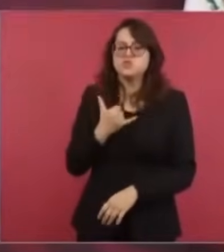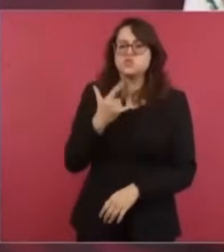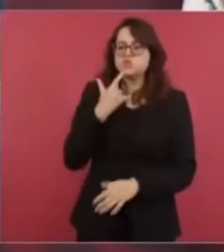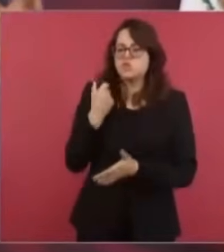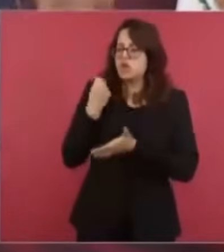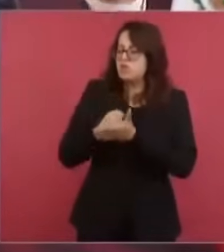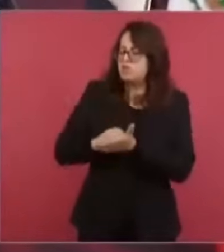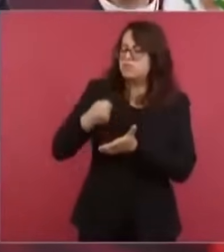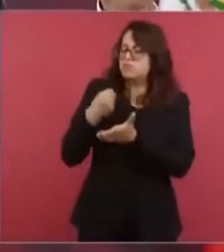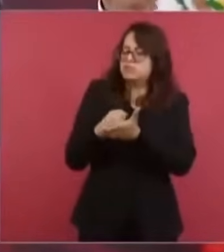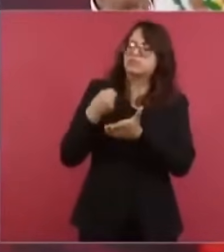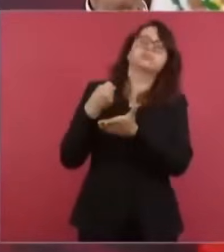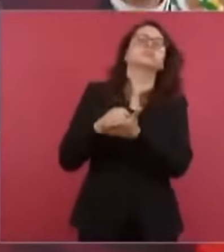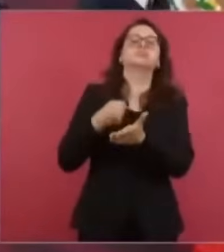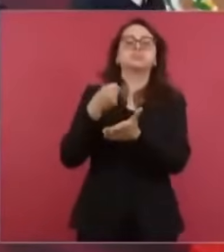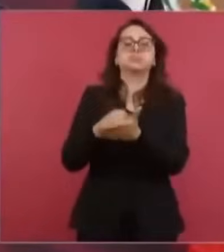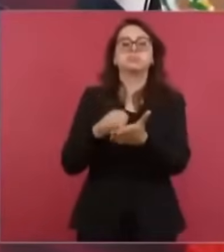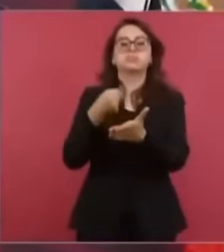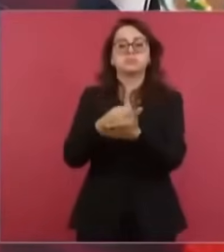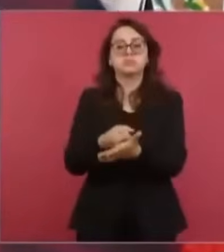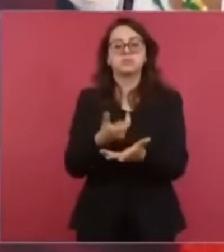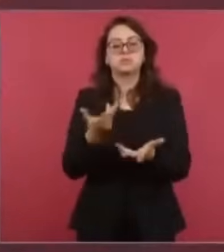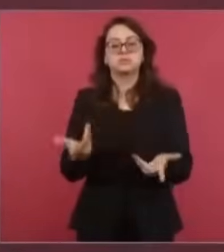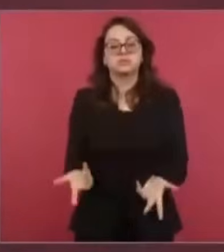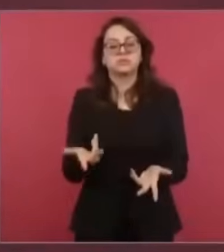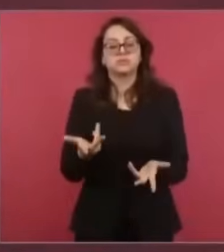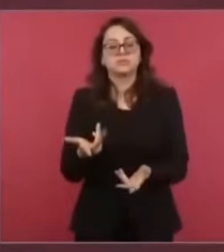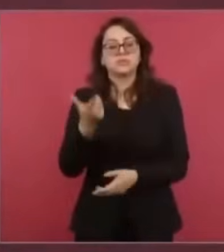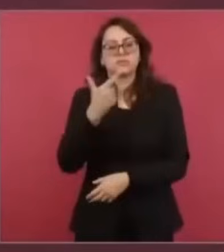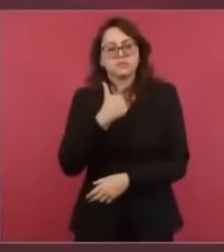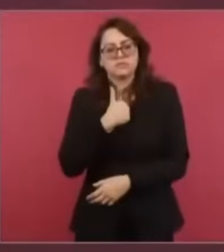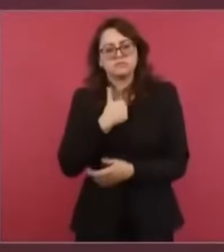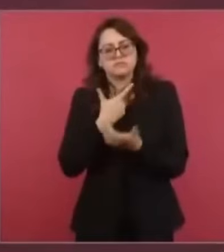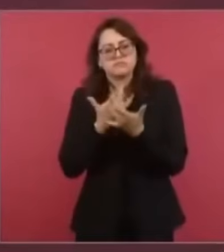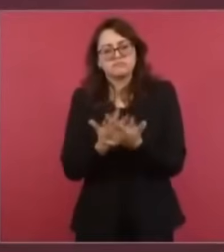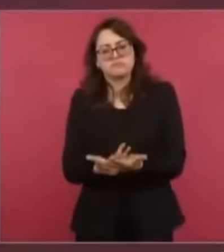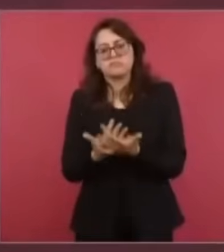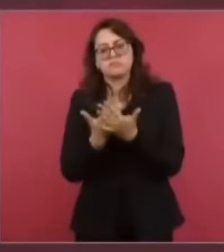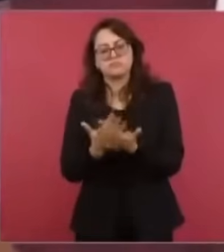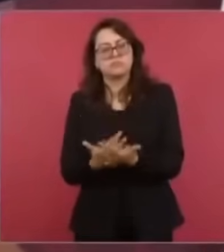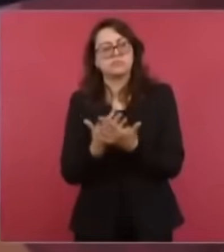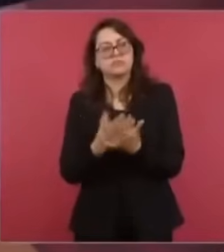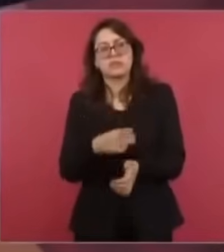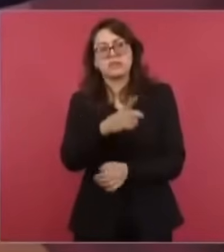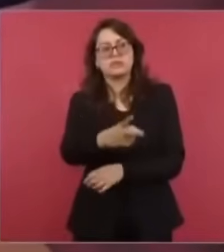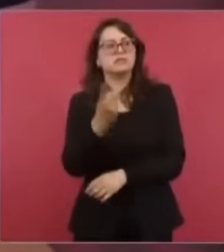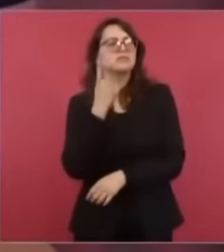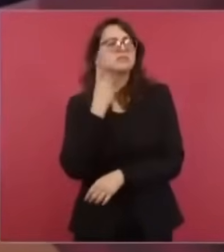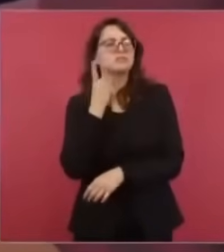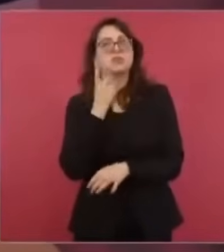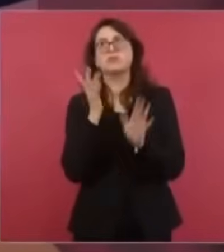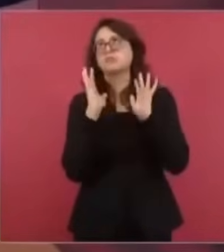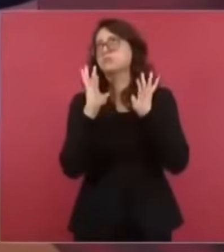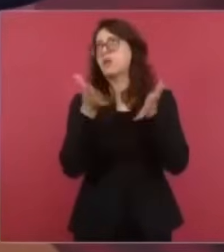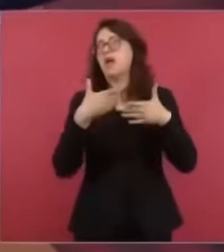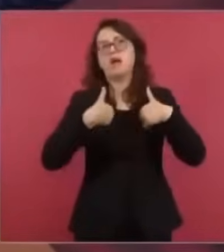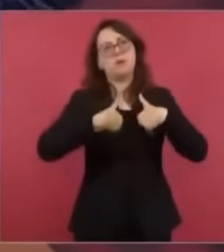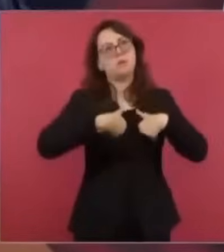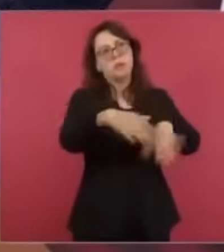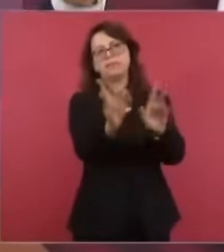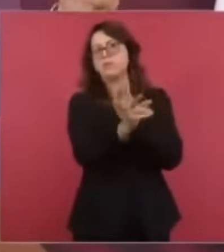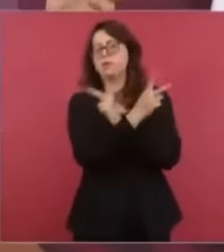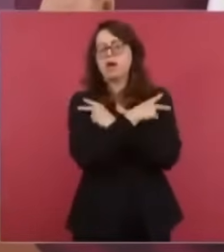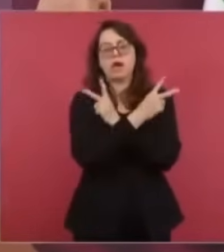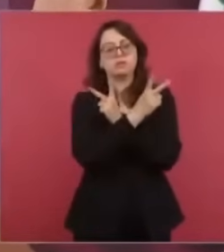y que se quedara la permanente y que se fueran de vacaciones los diputados, los